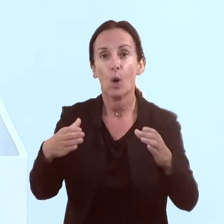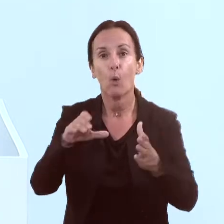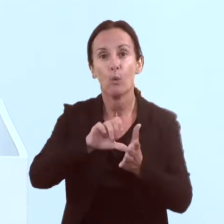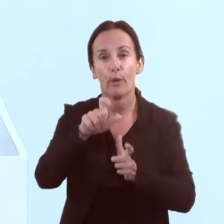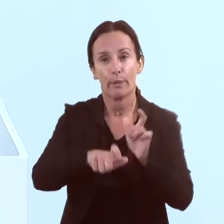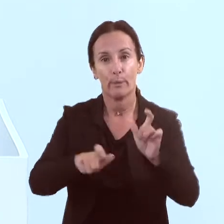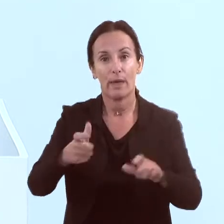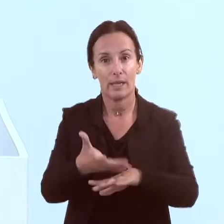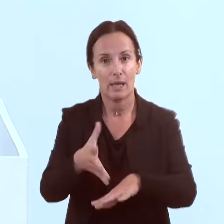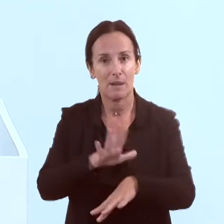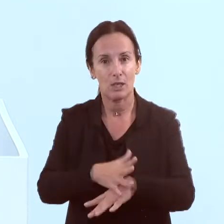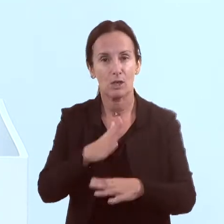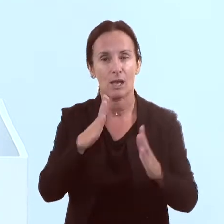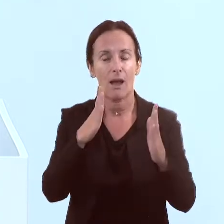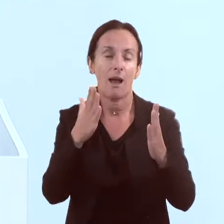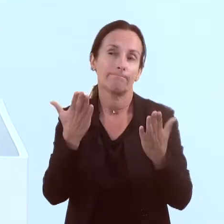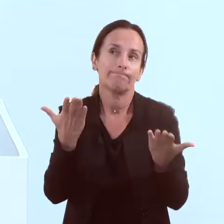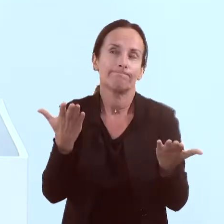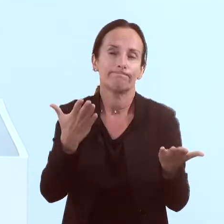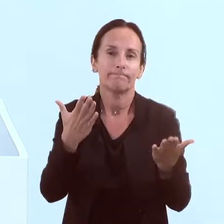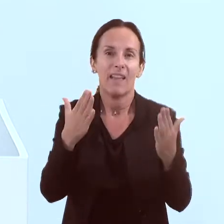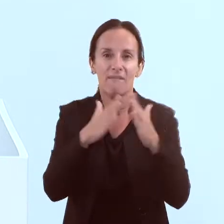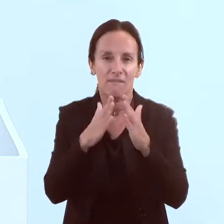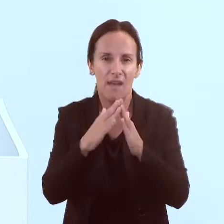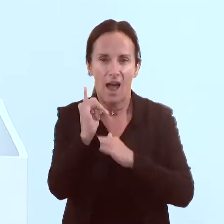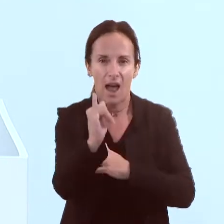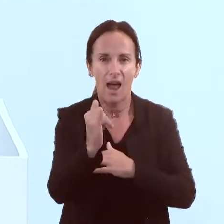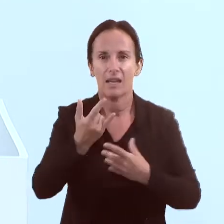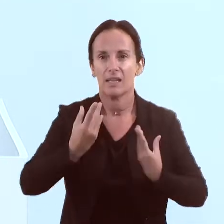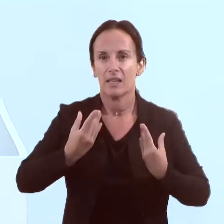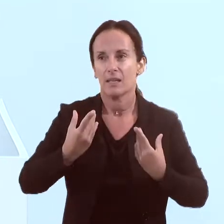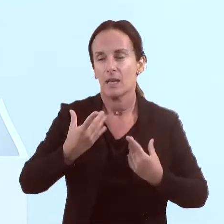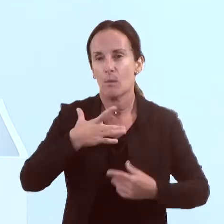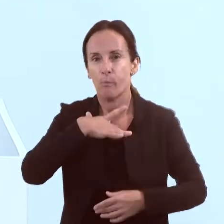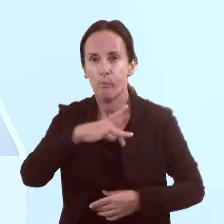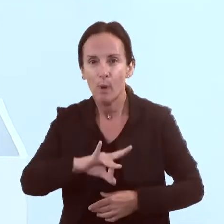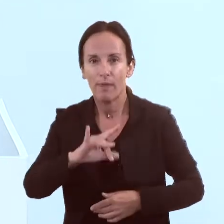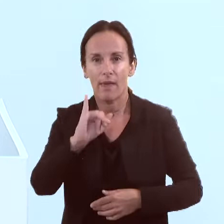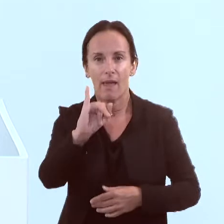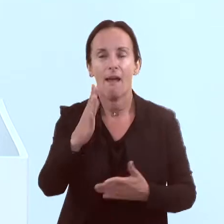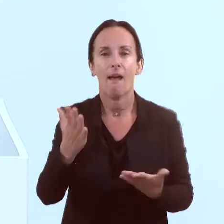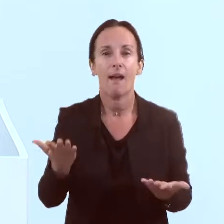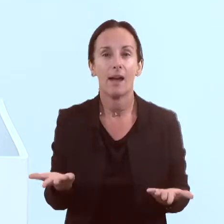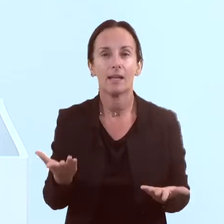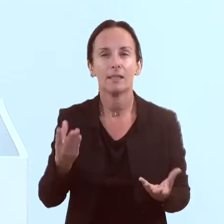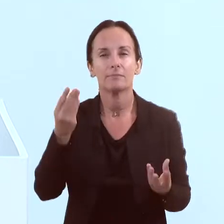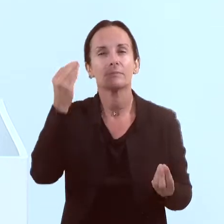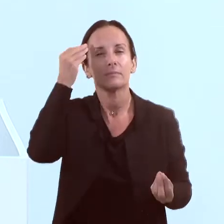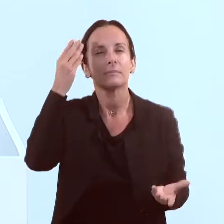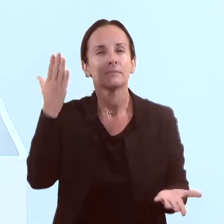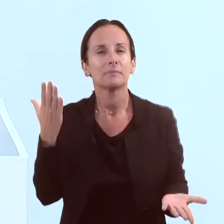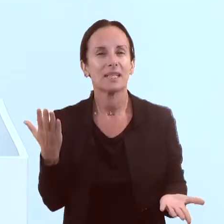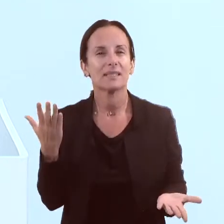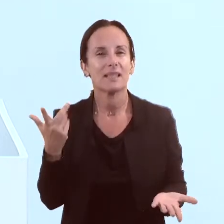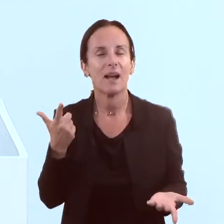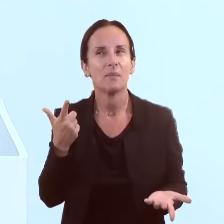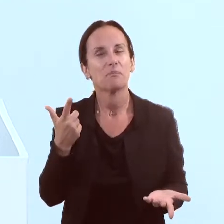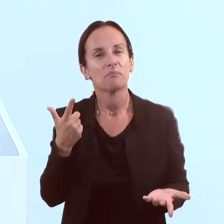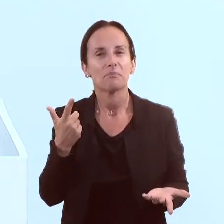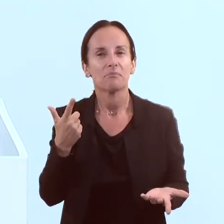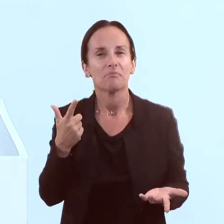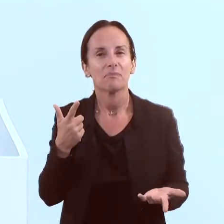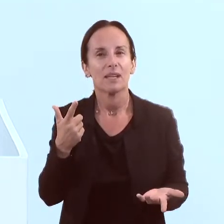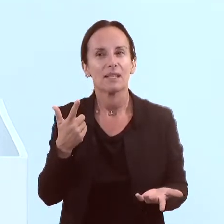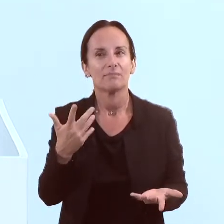Mallorca que tiene posibilidad o que tiene alguna vivienda disponible para el arrendamiento, que piense en el propio impacto social que